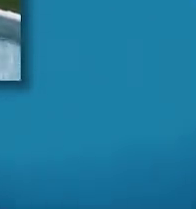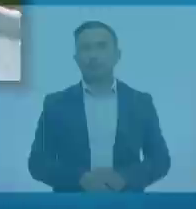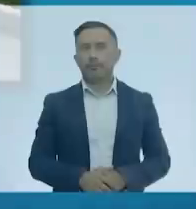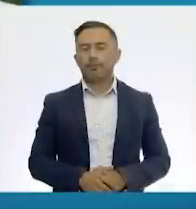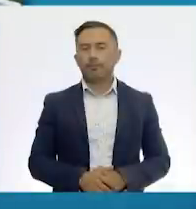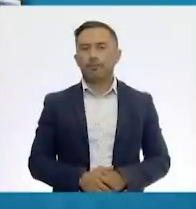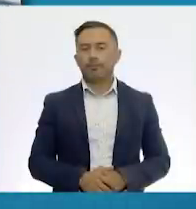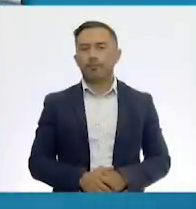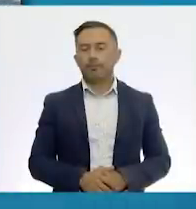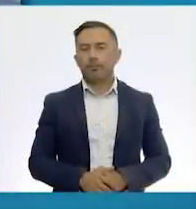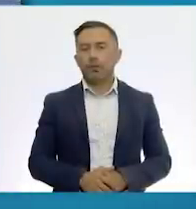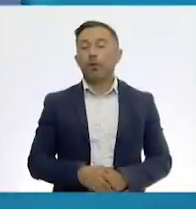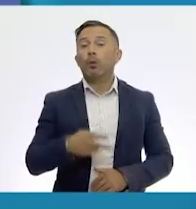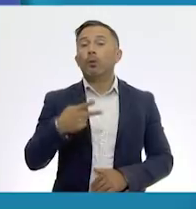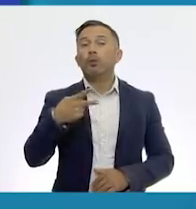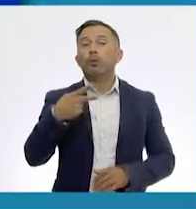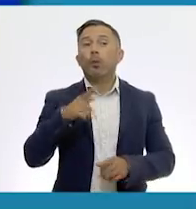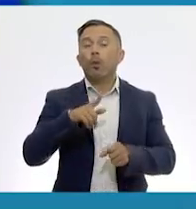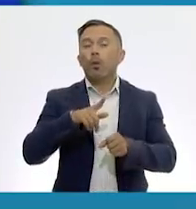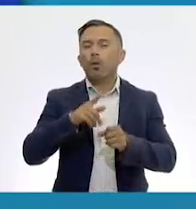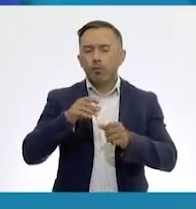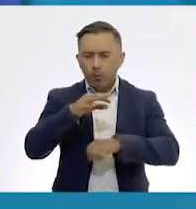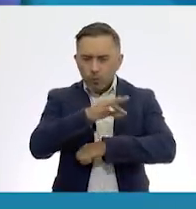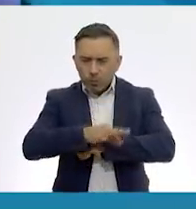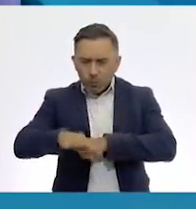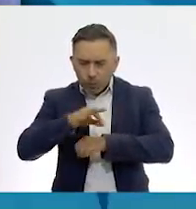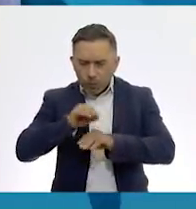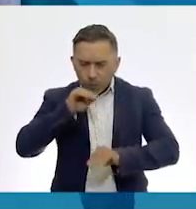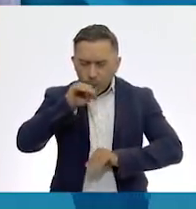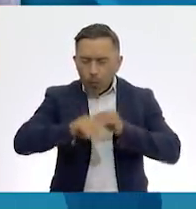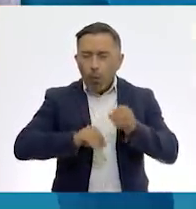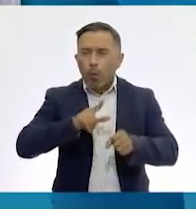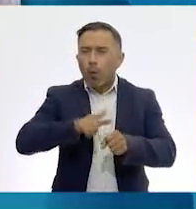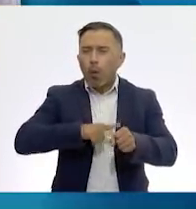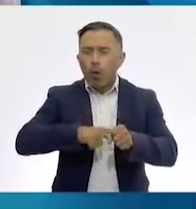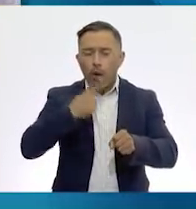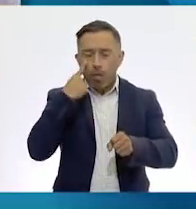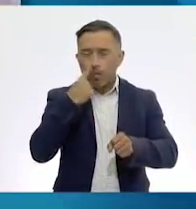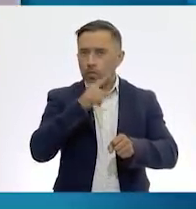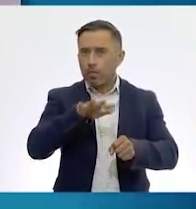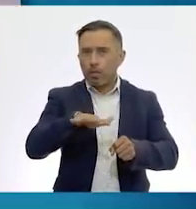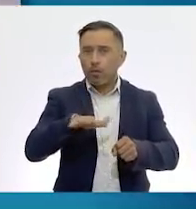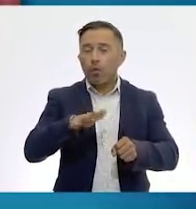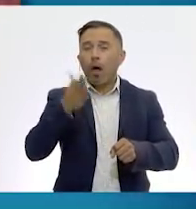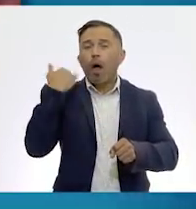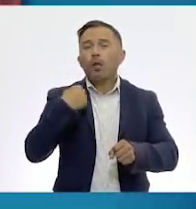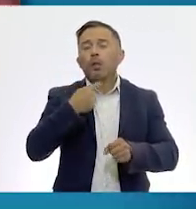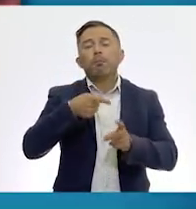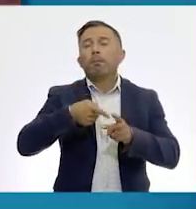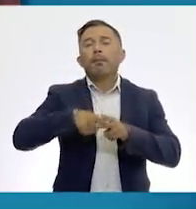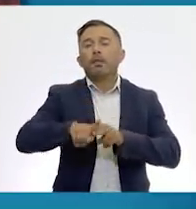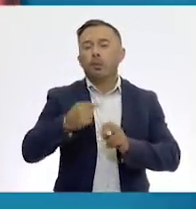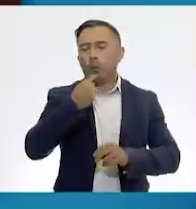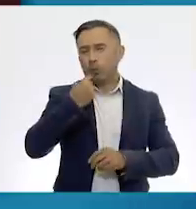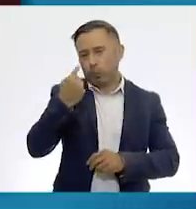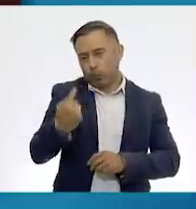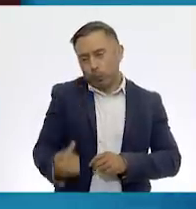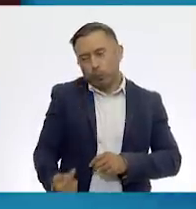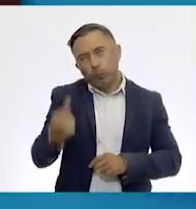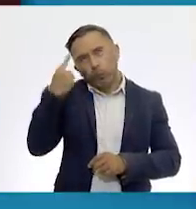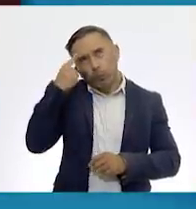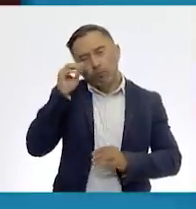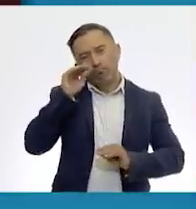La geometría poética de sus coloridos diseños parecen derivar de un historial que parte desde su infancia.